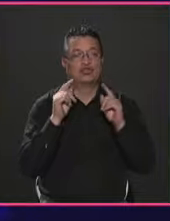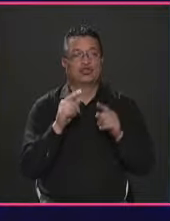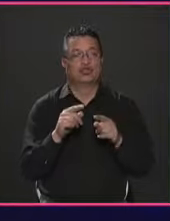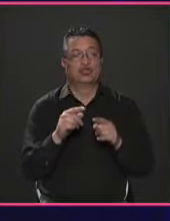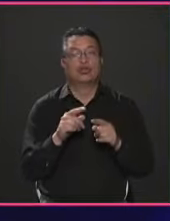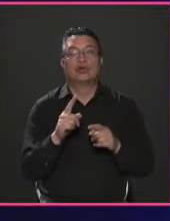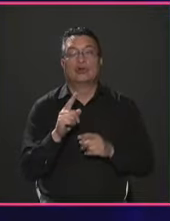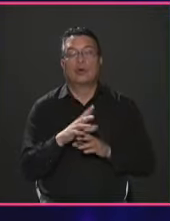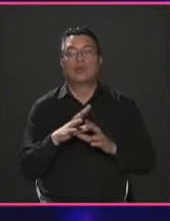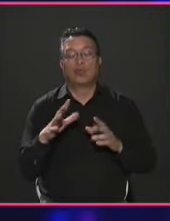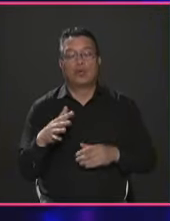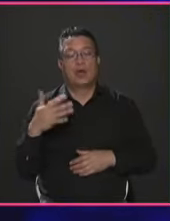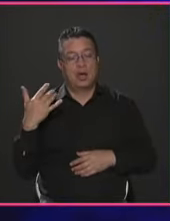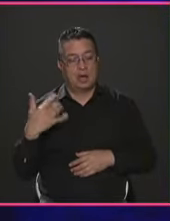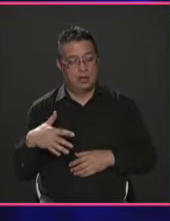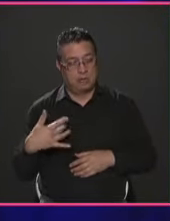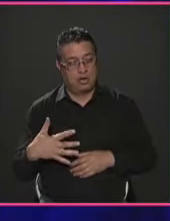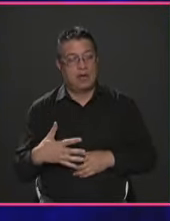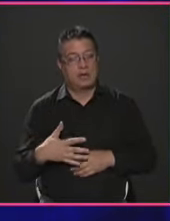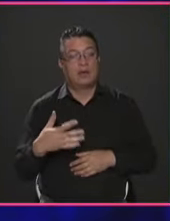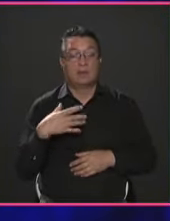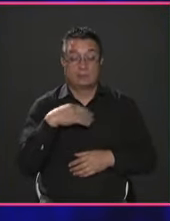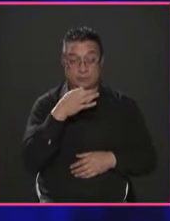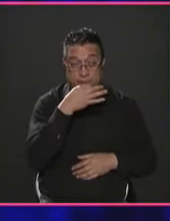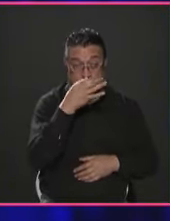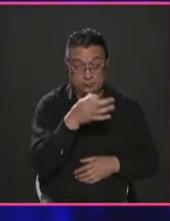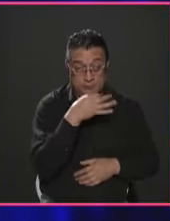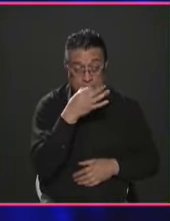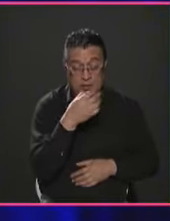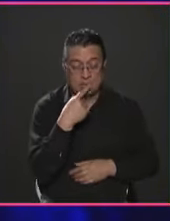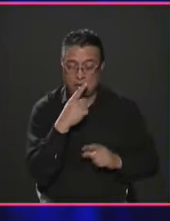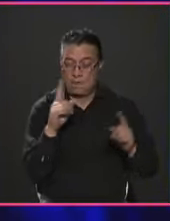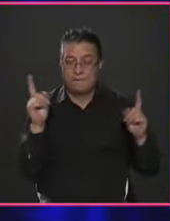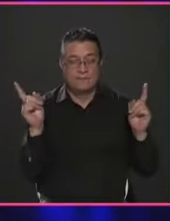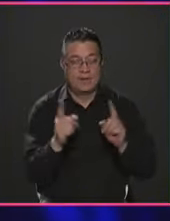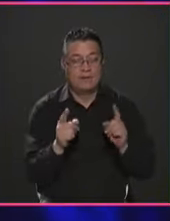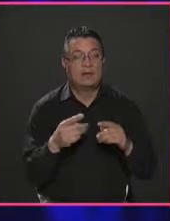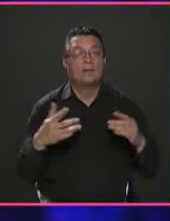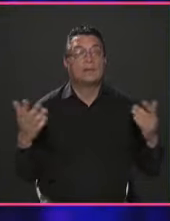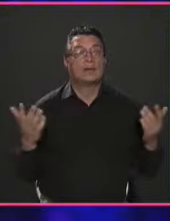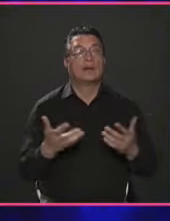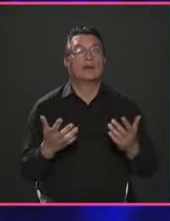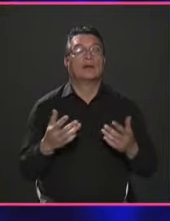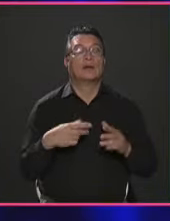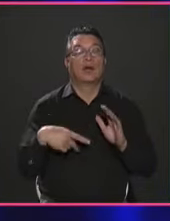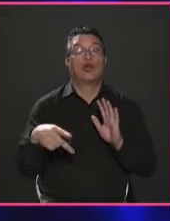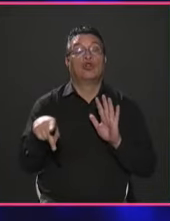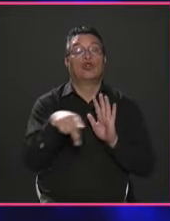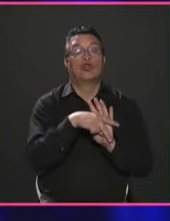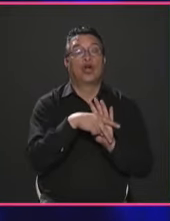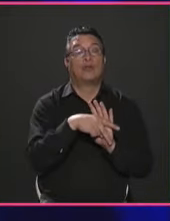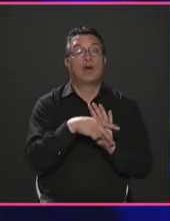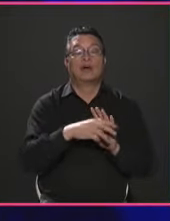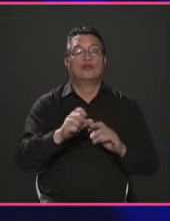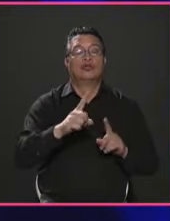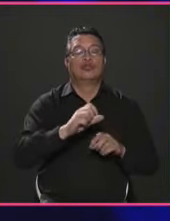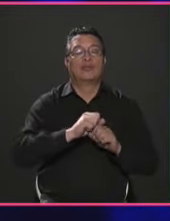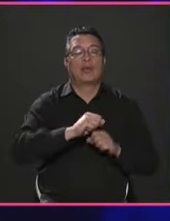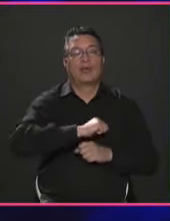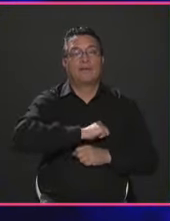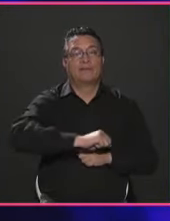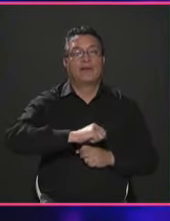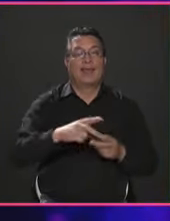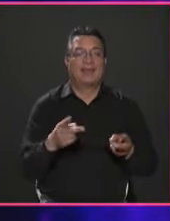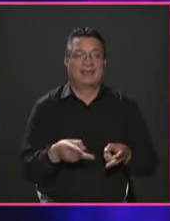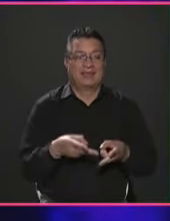es tan relevante diré algo breve sobre lo la norma Inevitable del